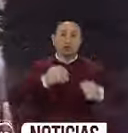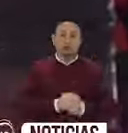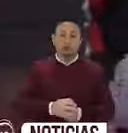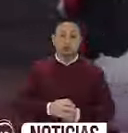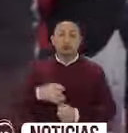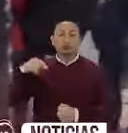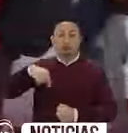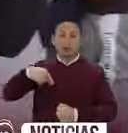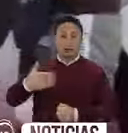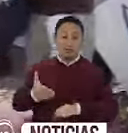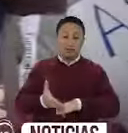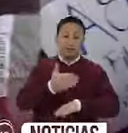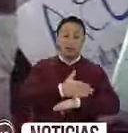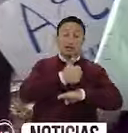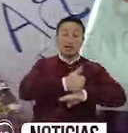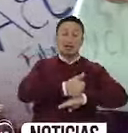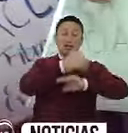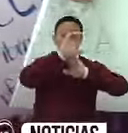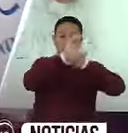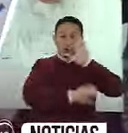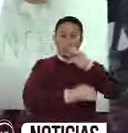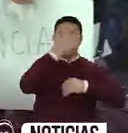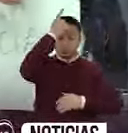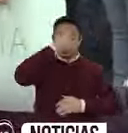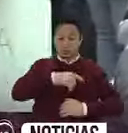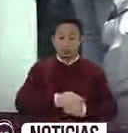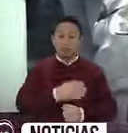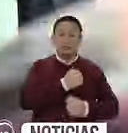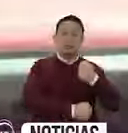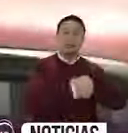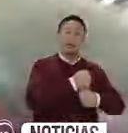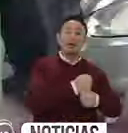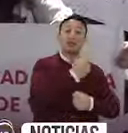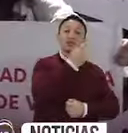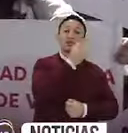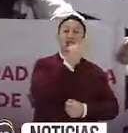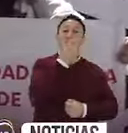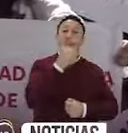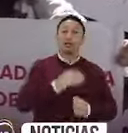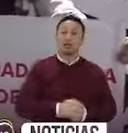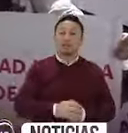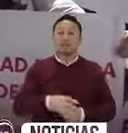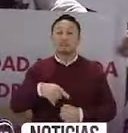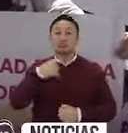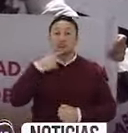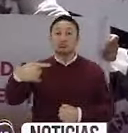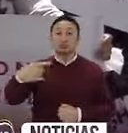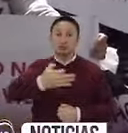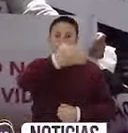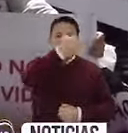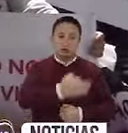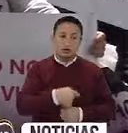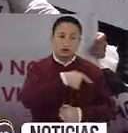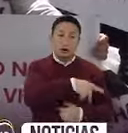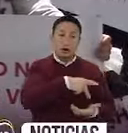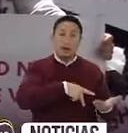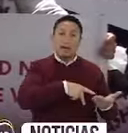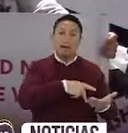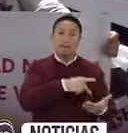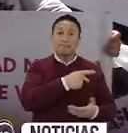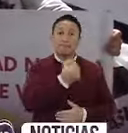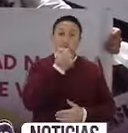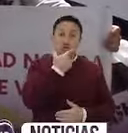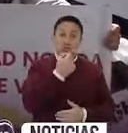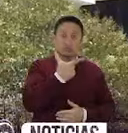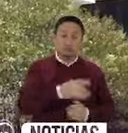de la sentencia emitida por la Corte Constitucional en el año 2020, que debía garantizarles la entrega de